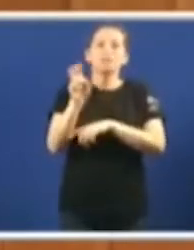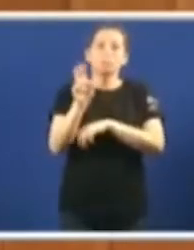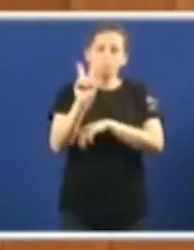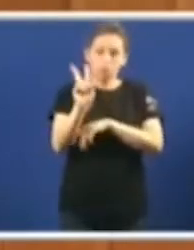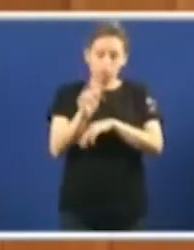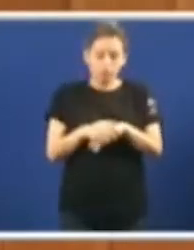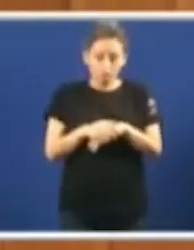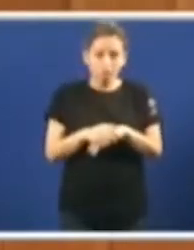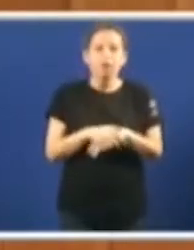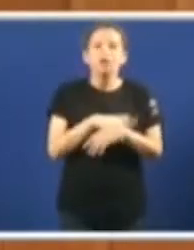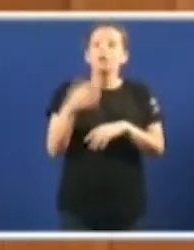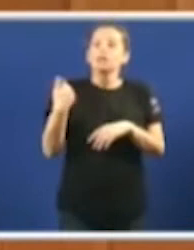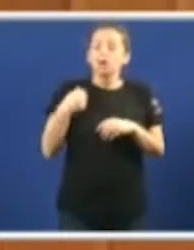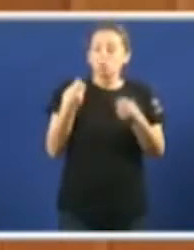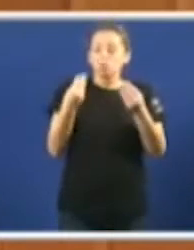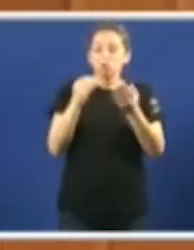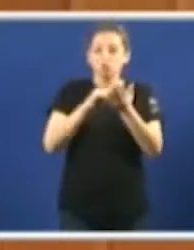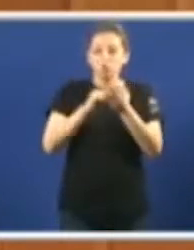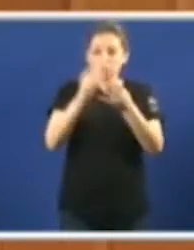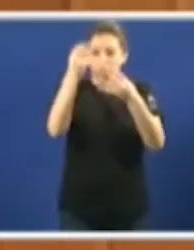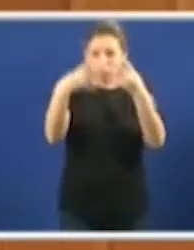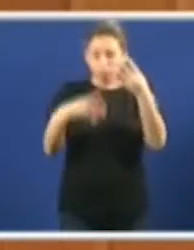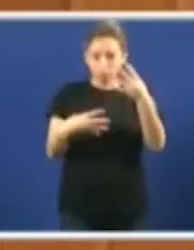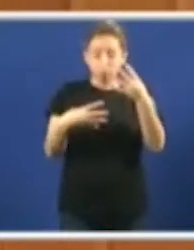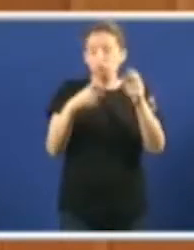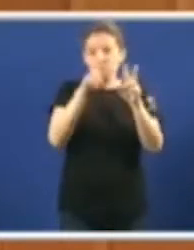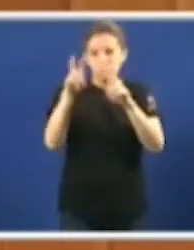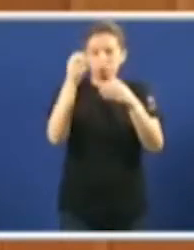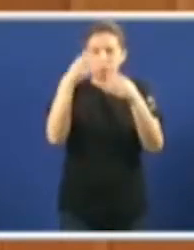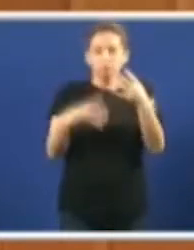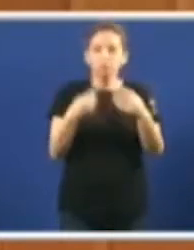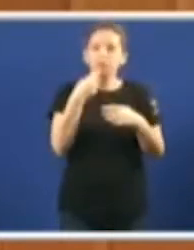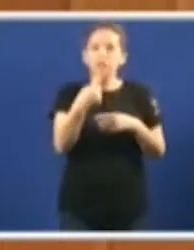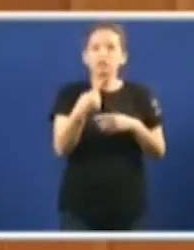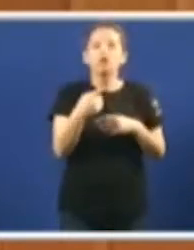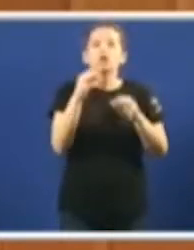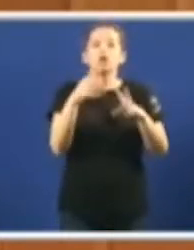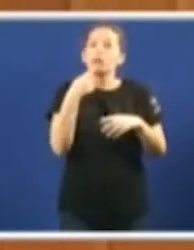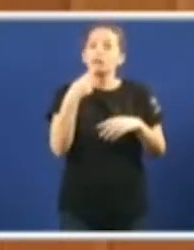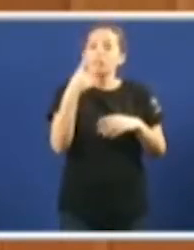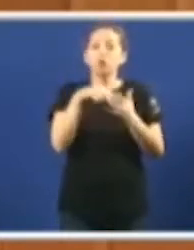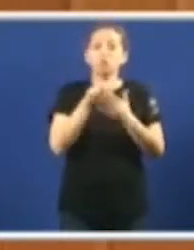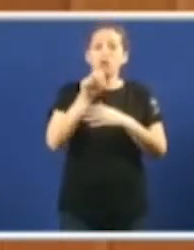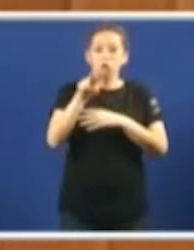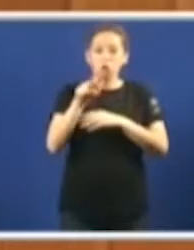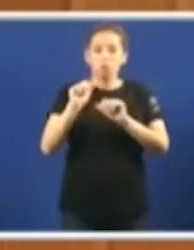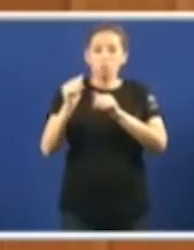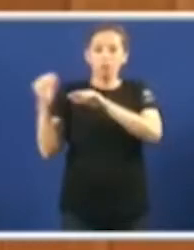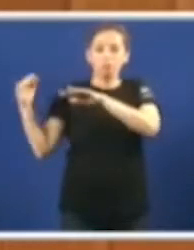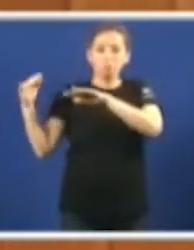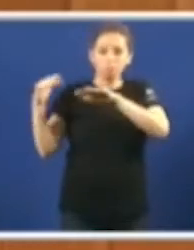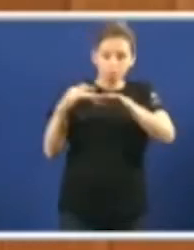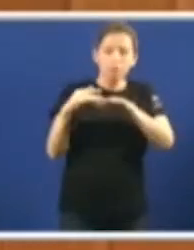moitas das cuestións ditas, como xa sabemos, esta especie invasora chegou no ano 2012 e hoxe, 5 anos